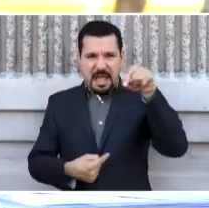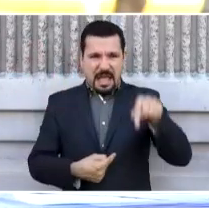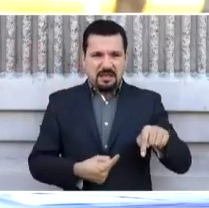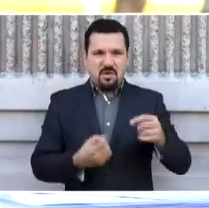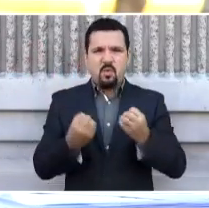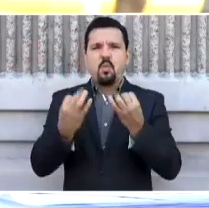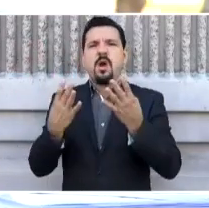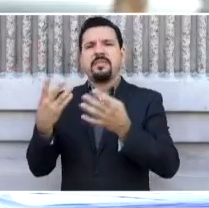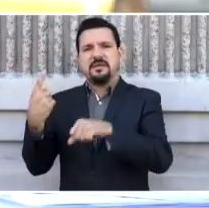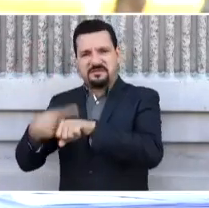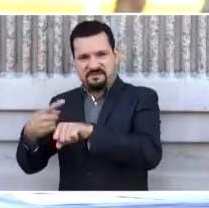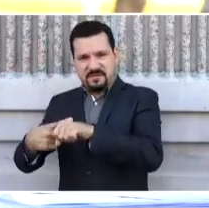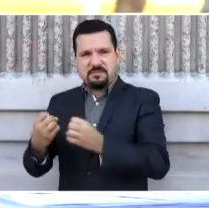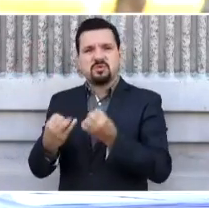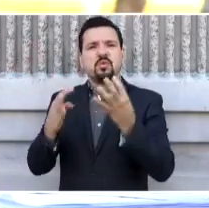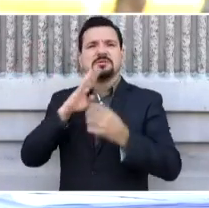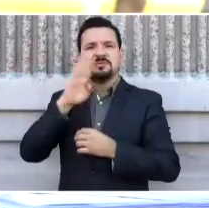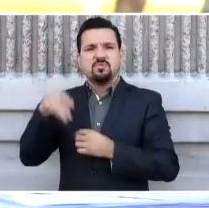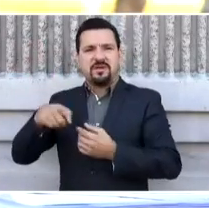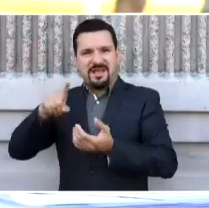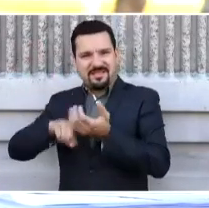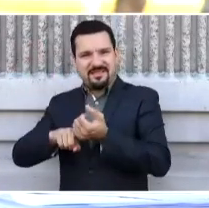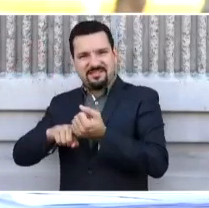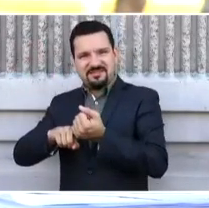que tenemos respecto al país.